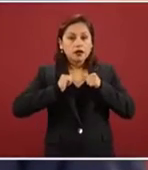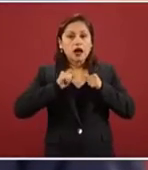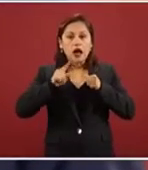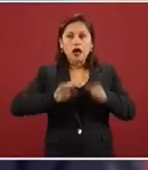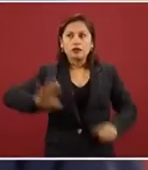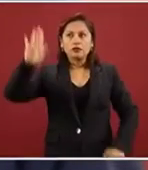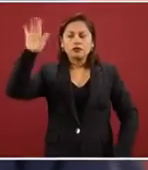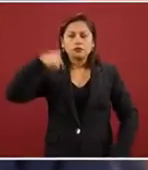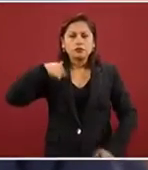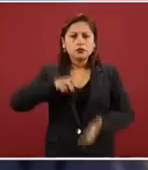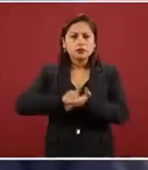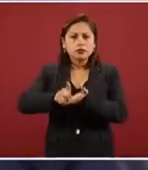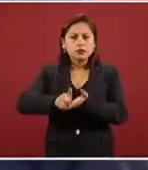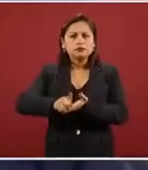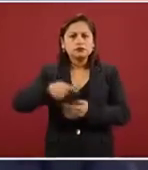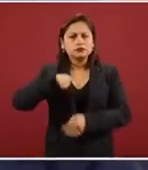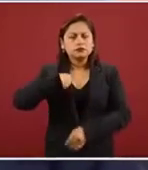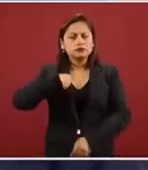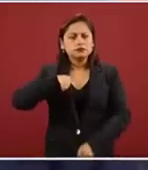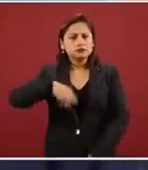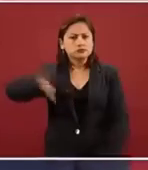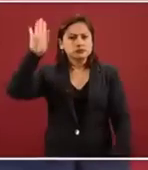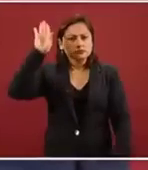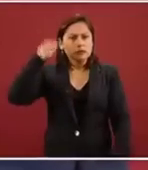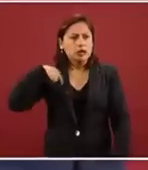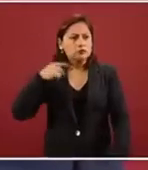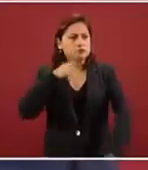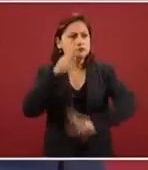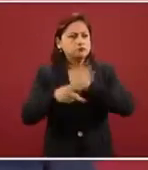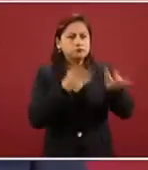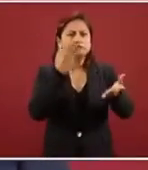que tiene ese derecho. Entonces, esto